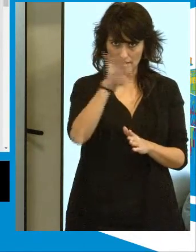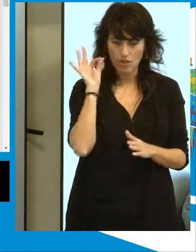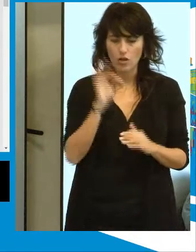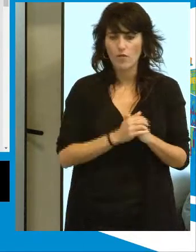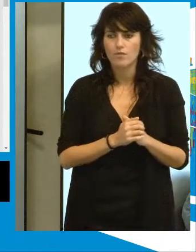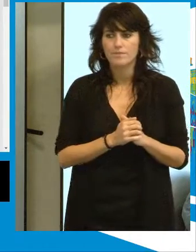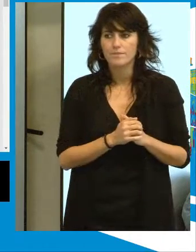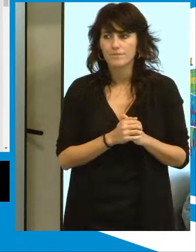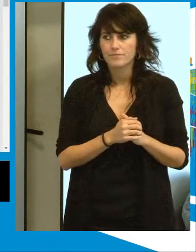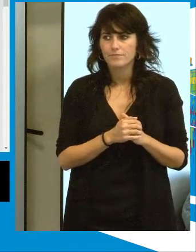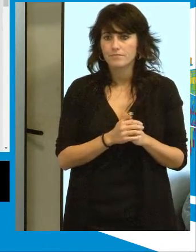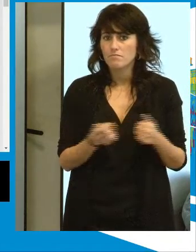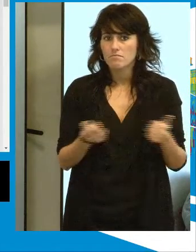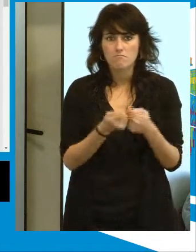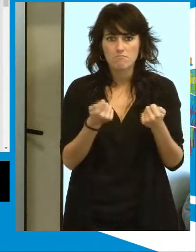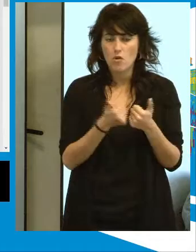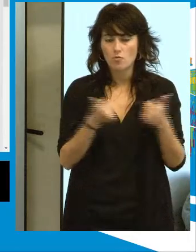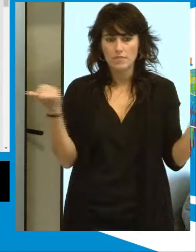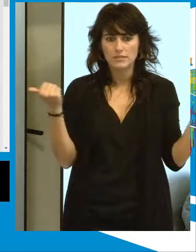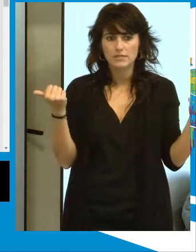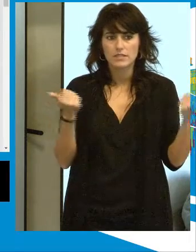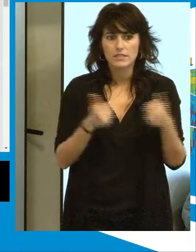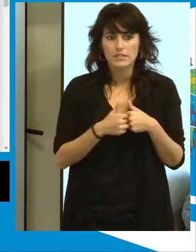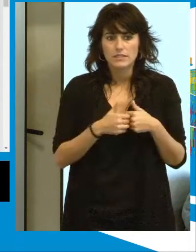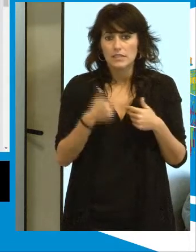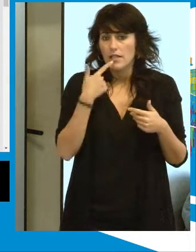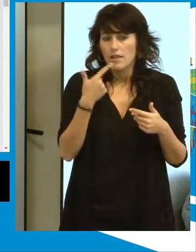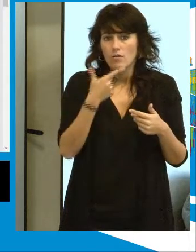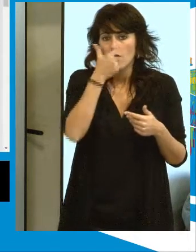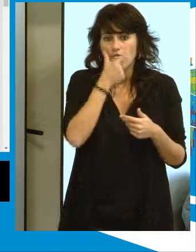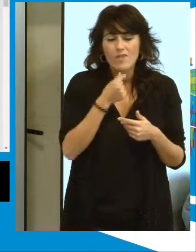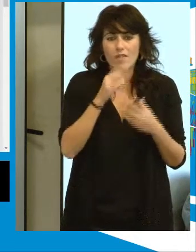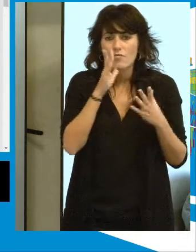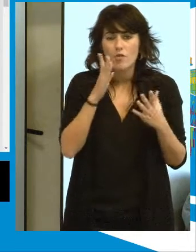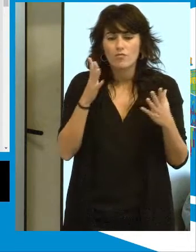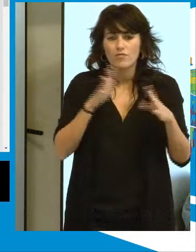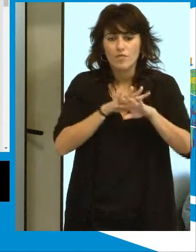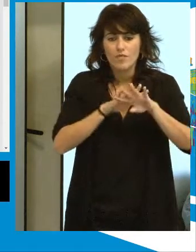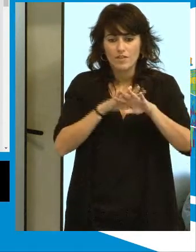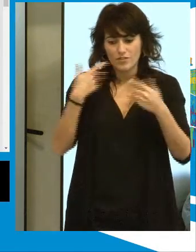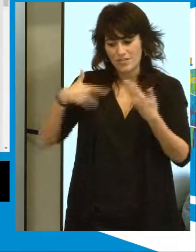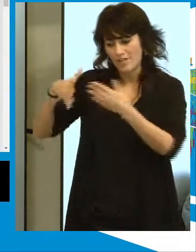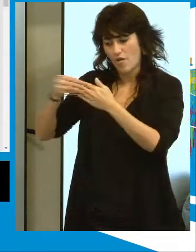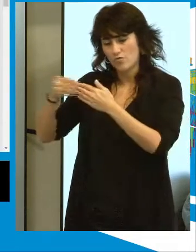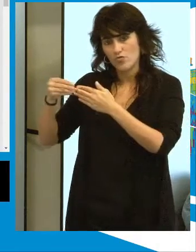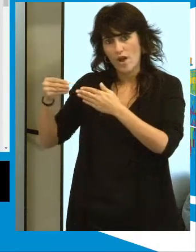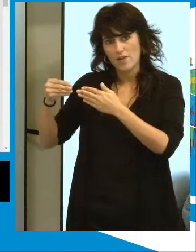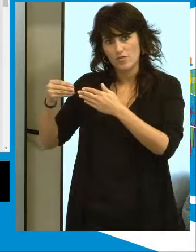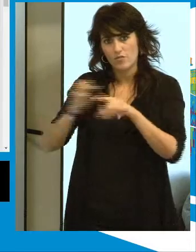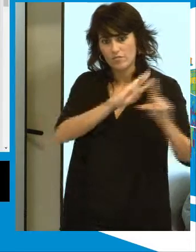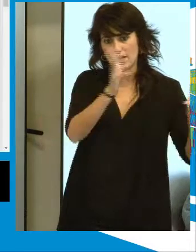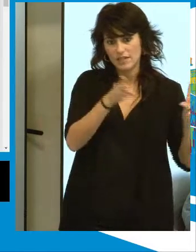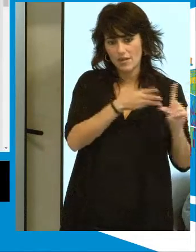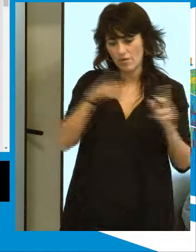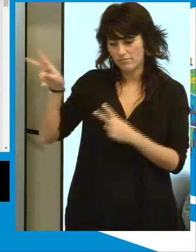¿vale? Y poco más. Digamos que es muy sencillo en cuanto a que es un filtro que se interpone entre el usuario y, digamos, y